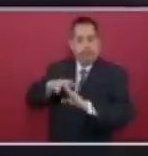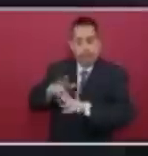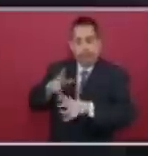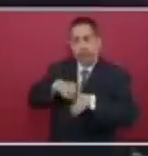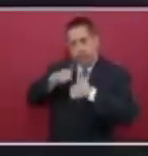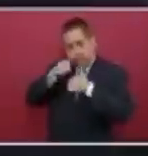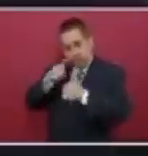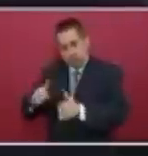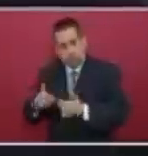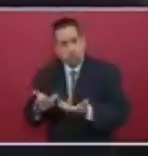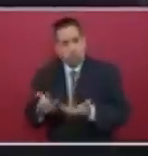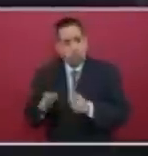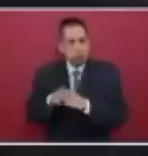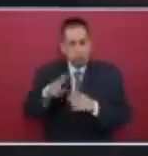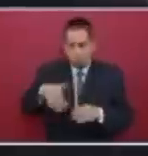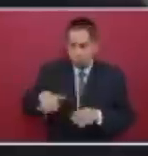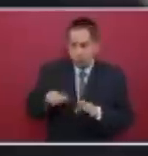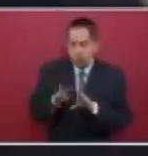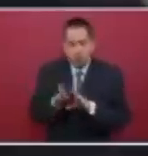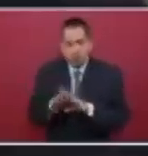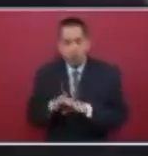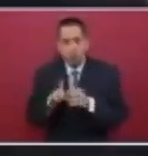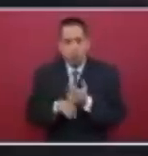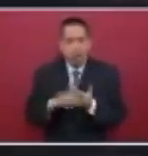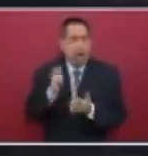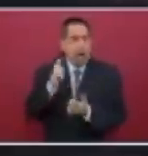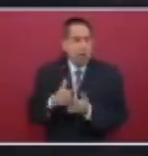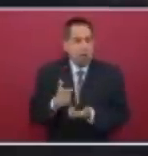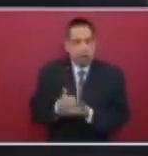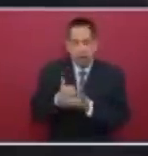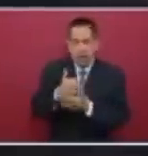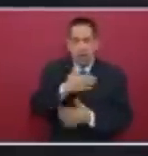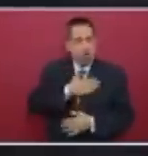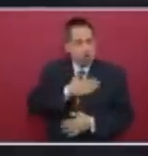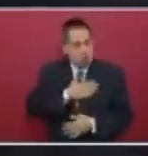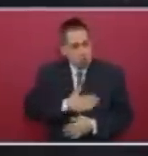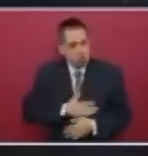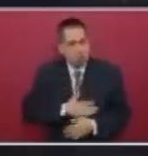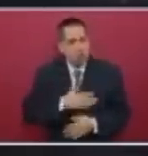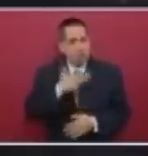buscando una salida justa